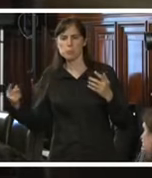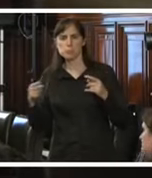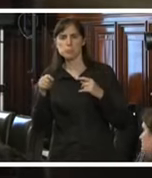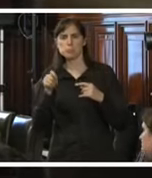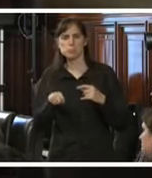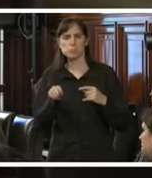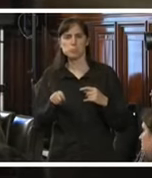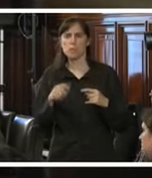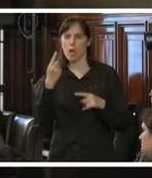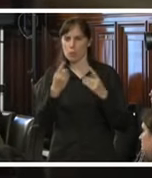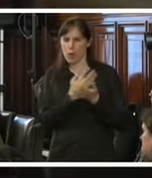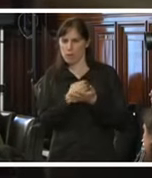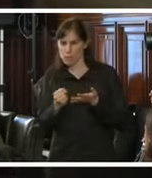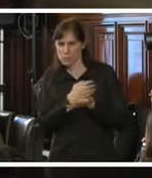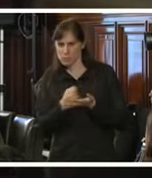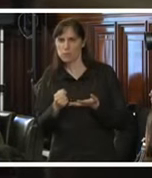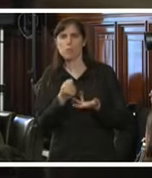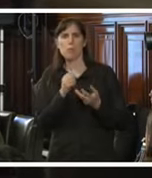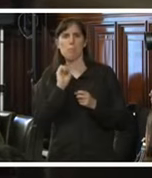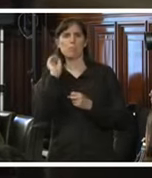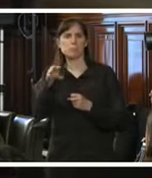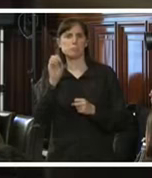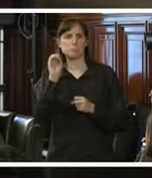denunciado el uso abusivo de la prisión preventiva.